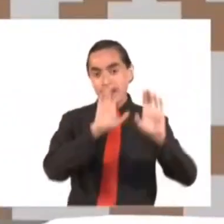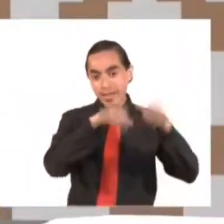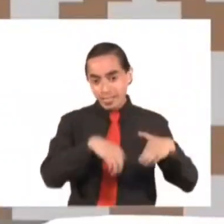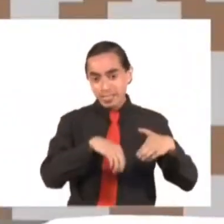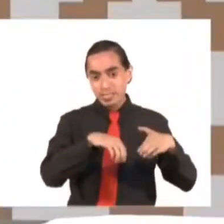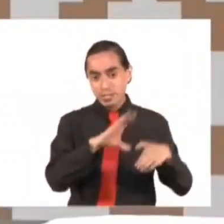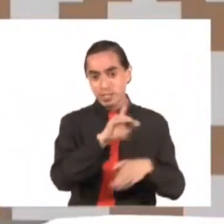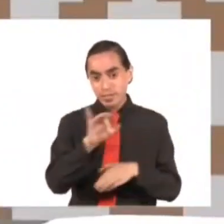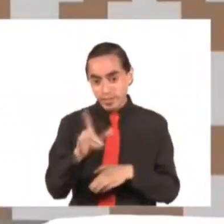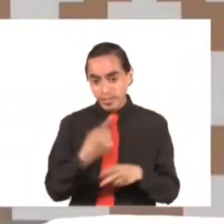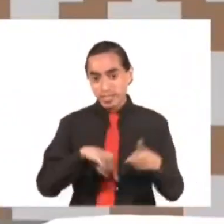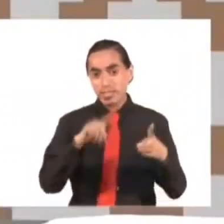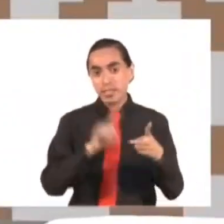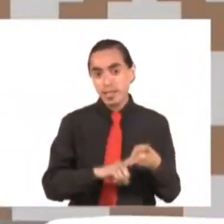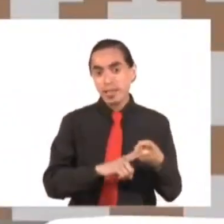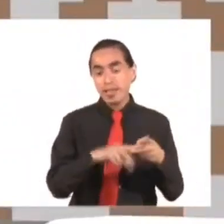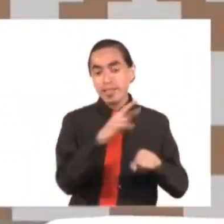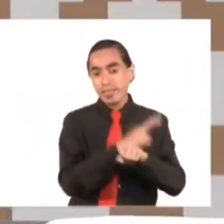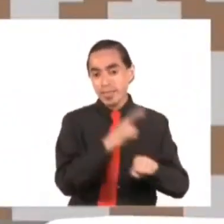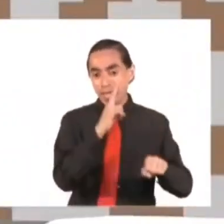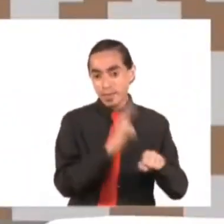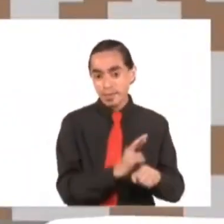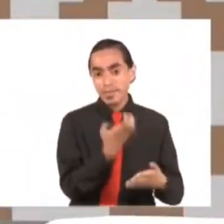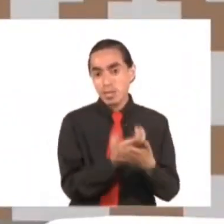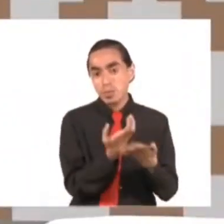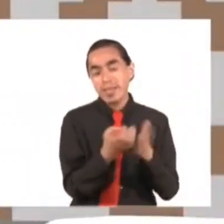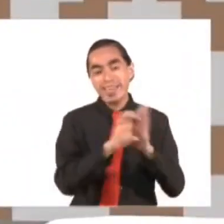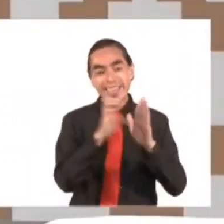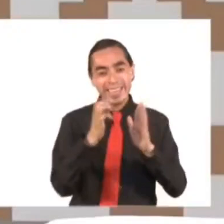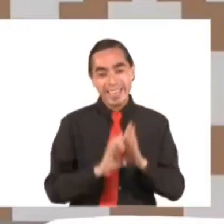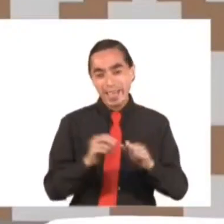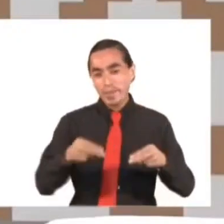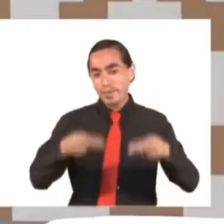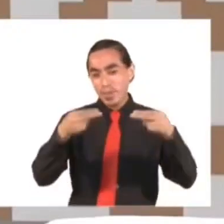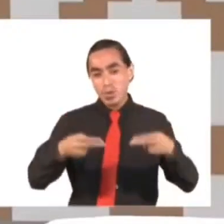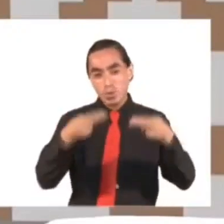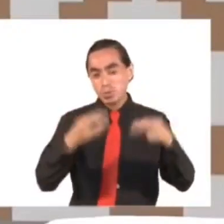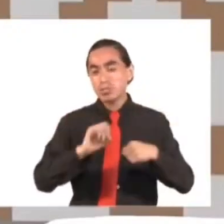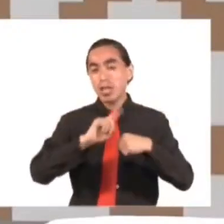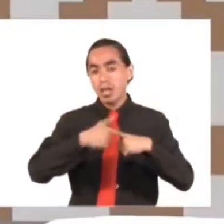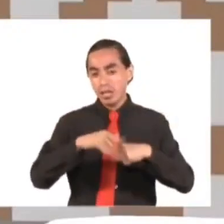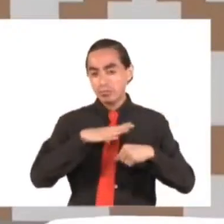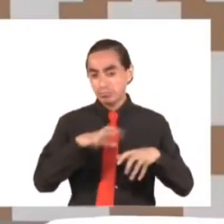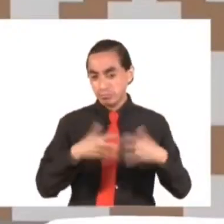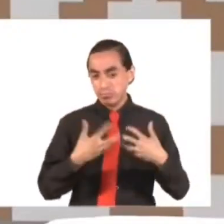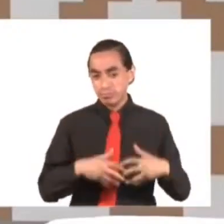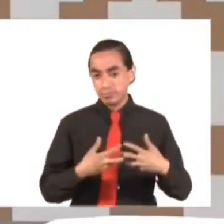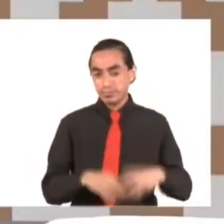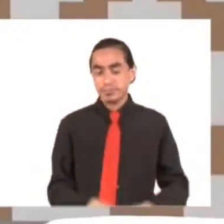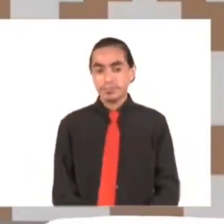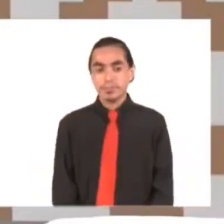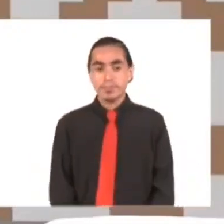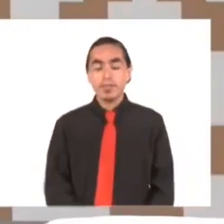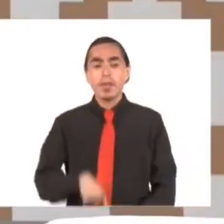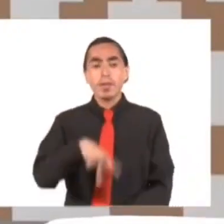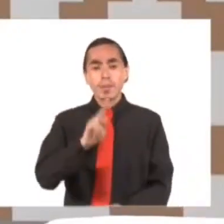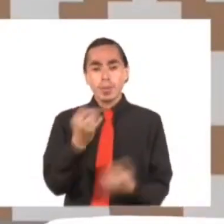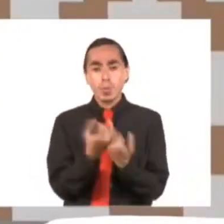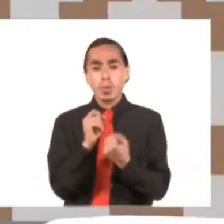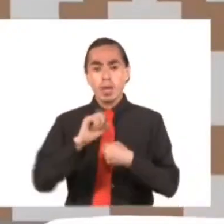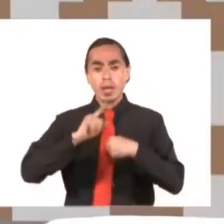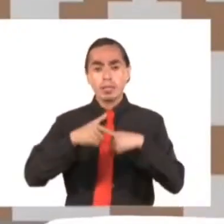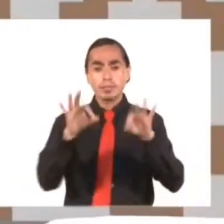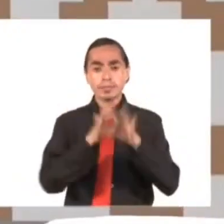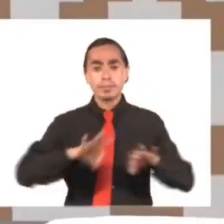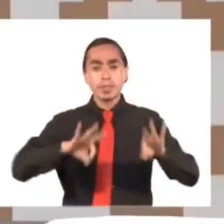también trámites económicos, como la apertura de negocios, establecimientos mercantiles. Pero también algo crucial